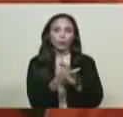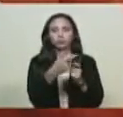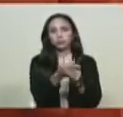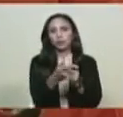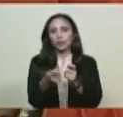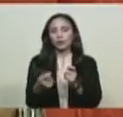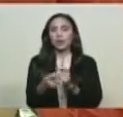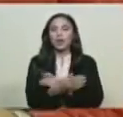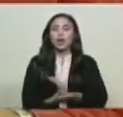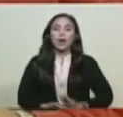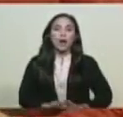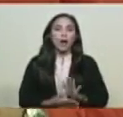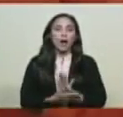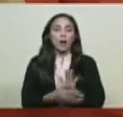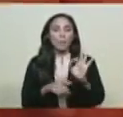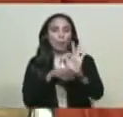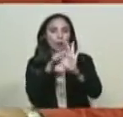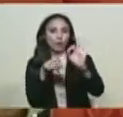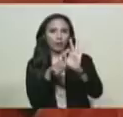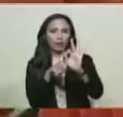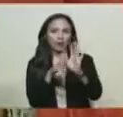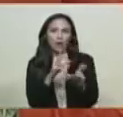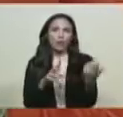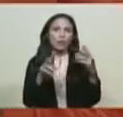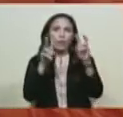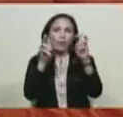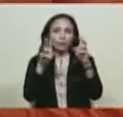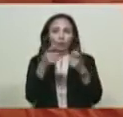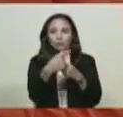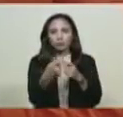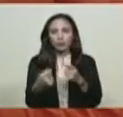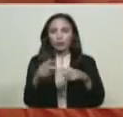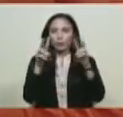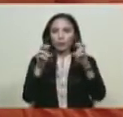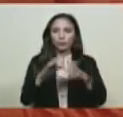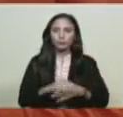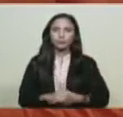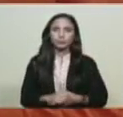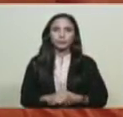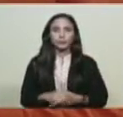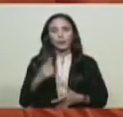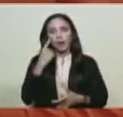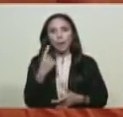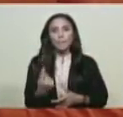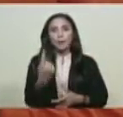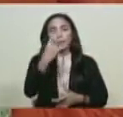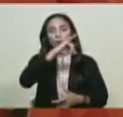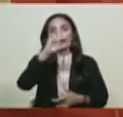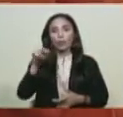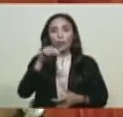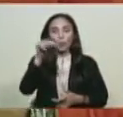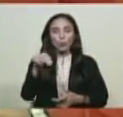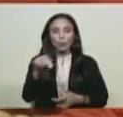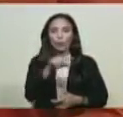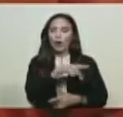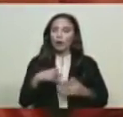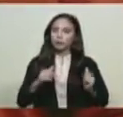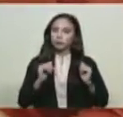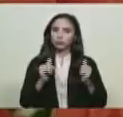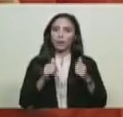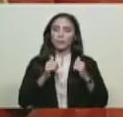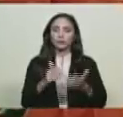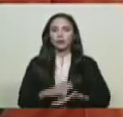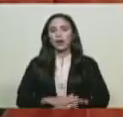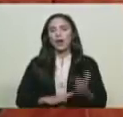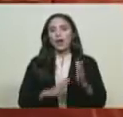Bolívar soberano como política de Estado que a partir del 1 de junio nos va a permitir tener un